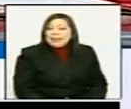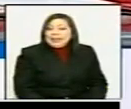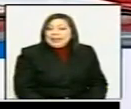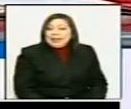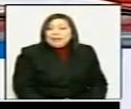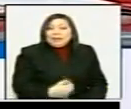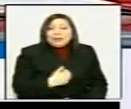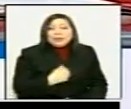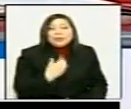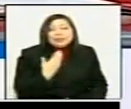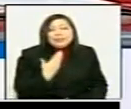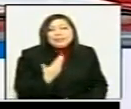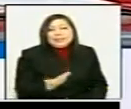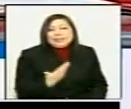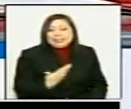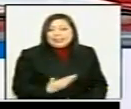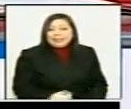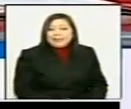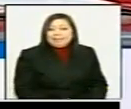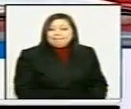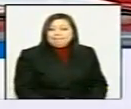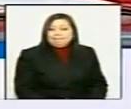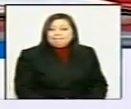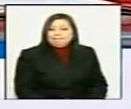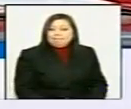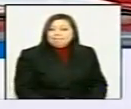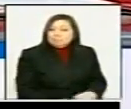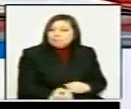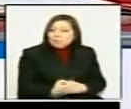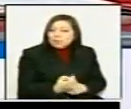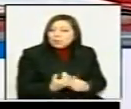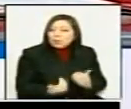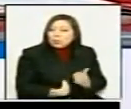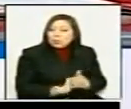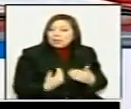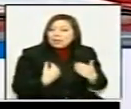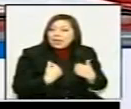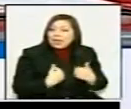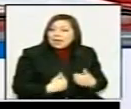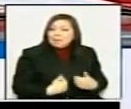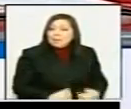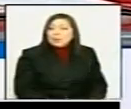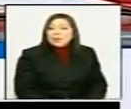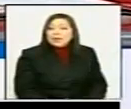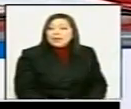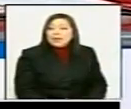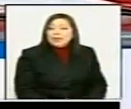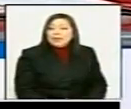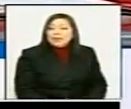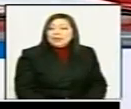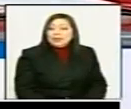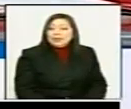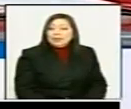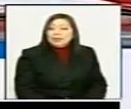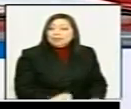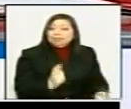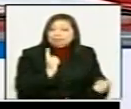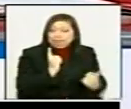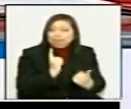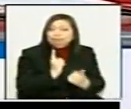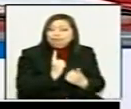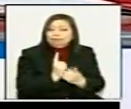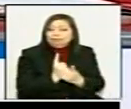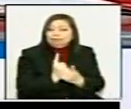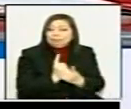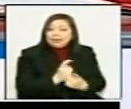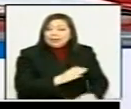he pedido y he dado instrucciones a mi abogado de que se acerque a